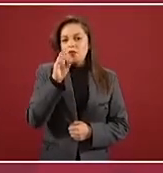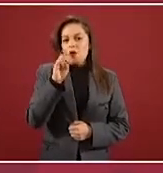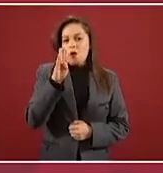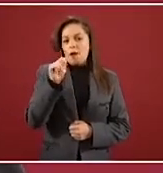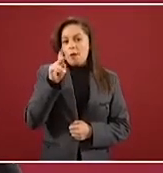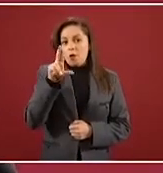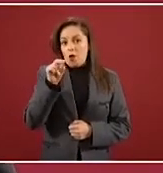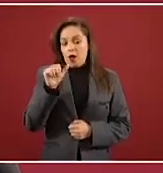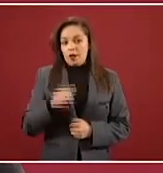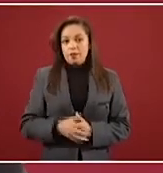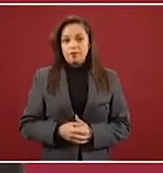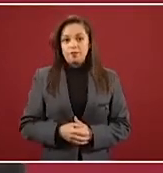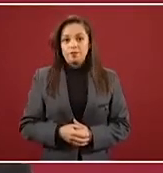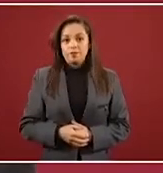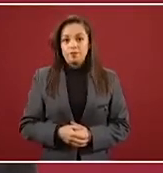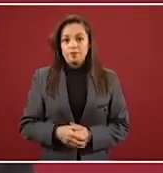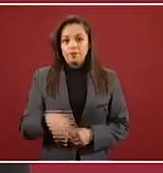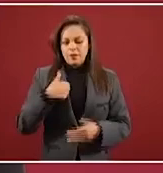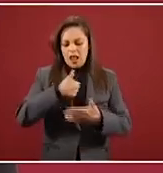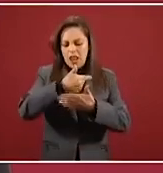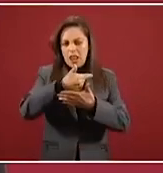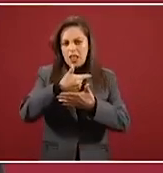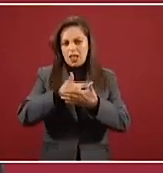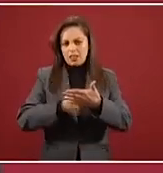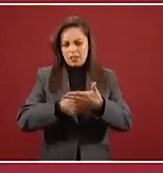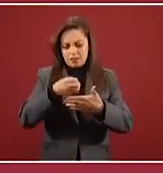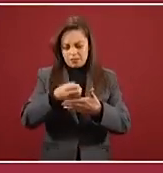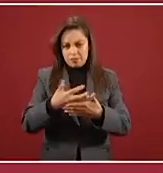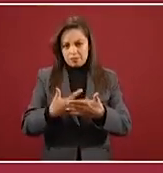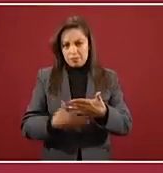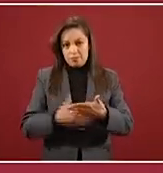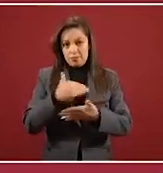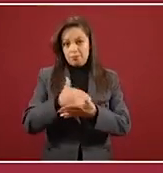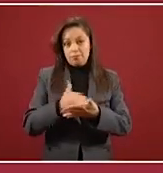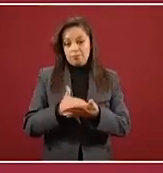y di una lista de todos los beneficiados